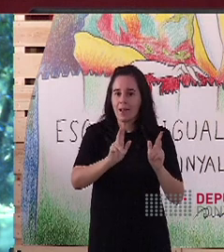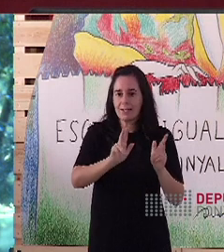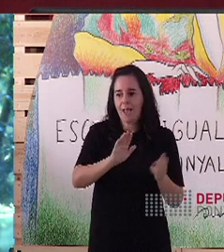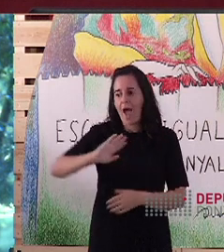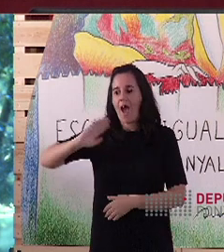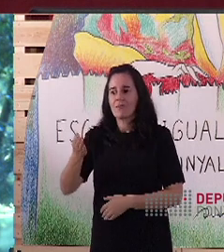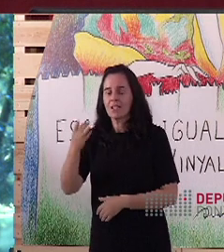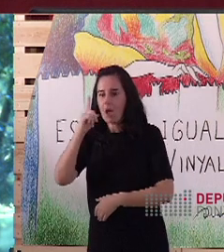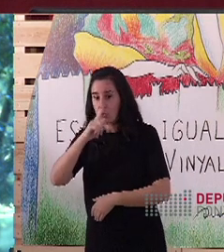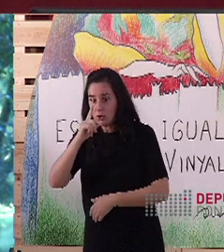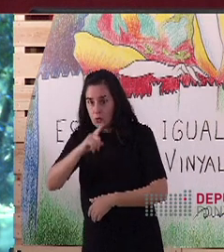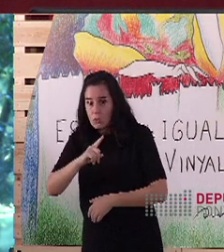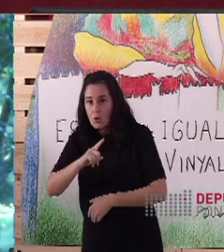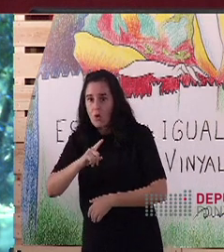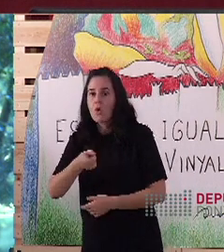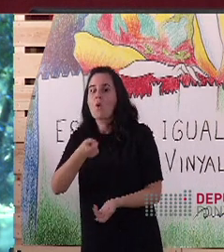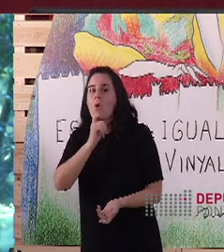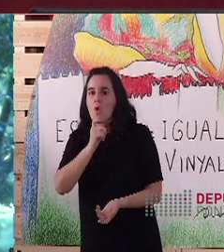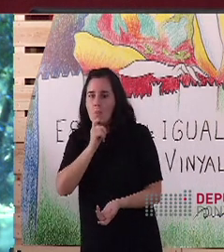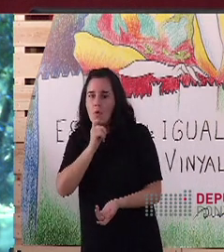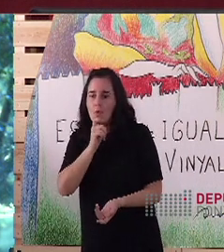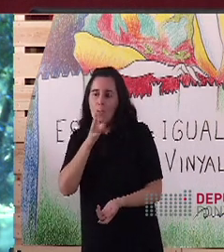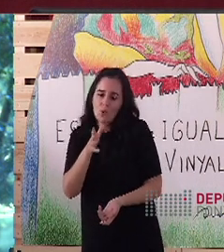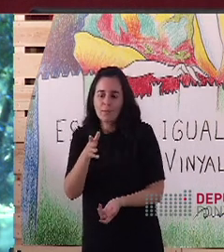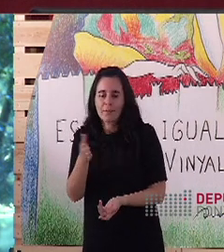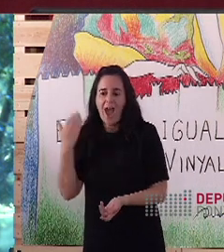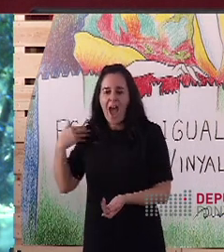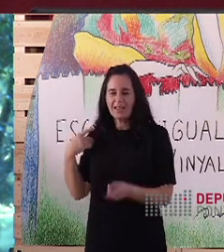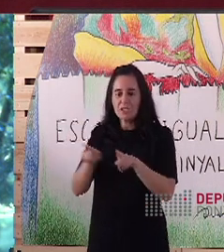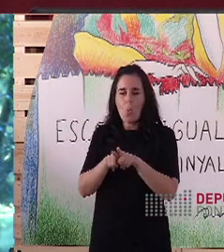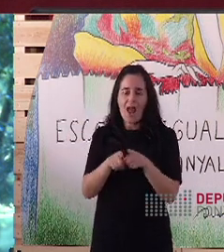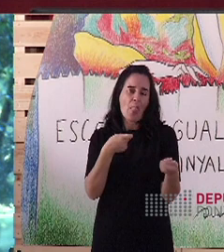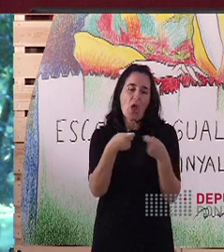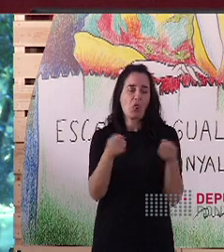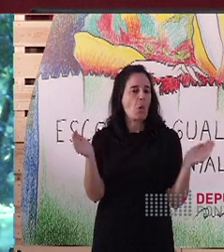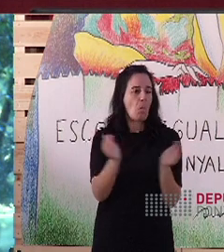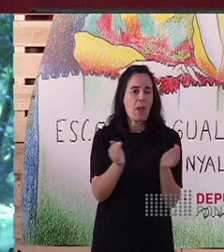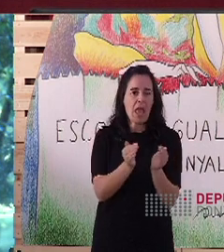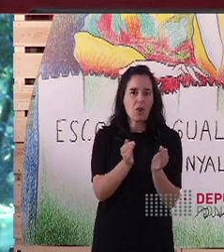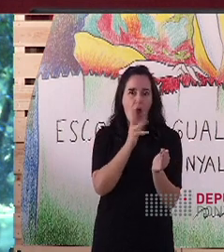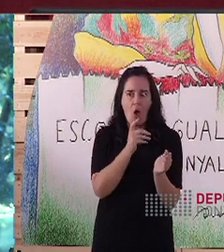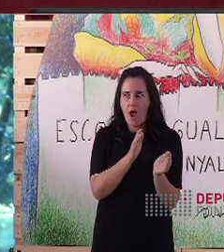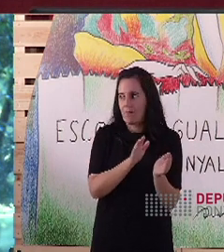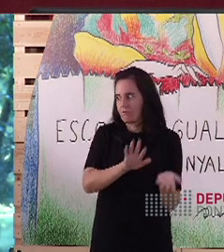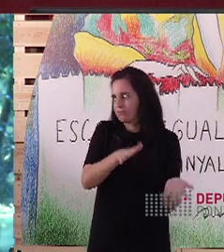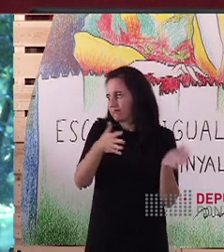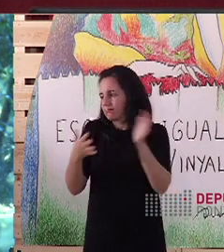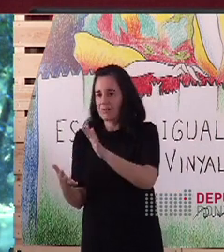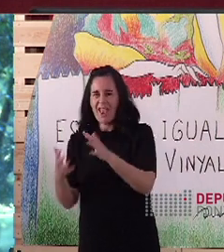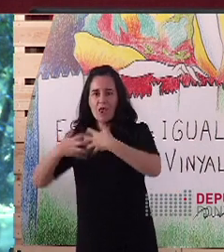la prostitución, de esos pequeños negocios artesanales sin impacto económico, en una grandísima industria de